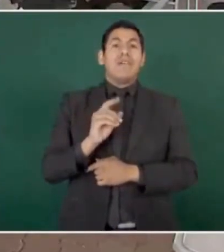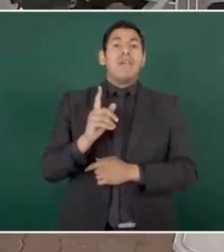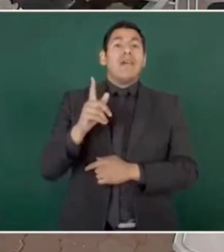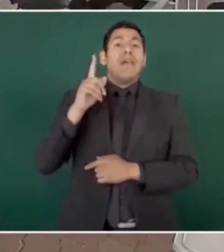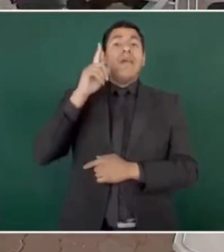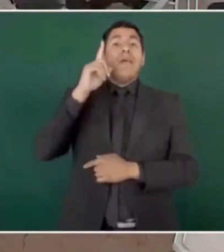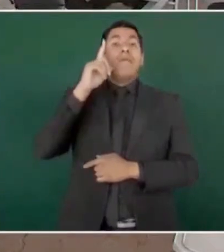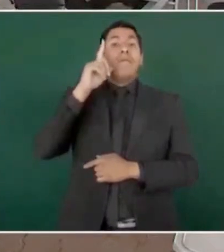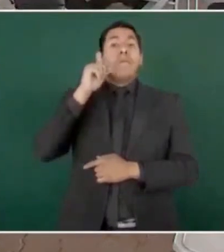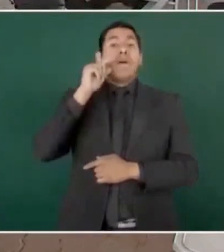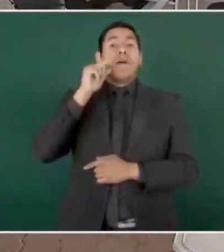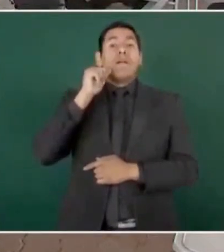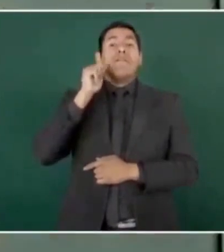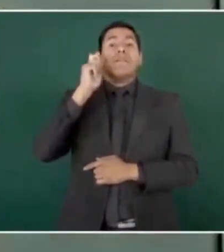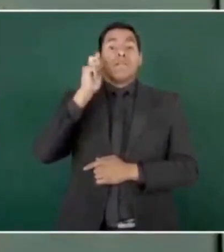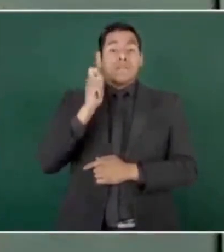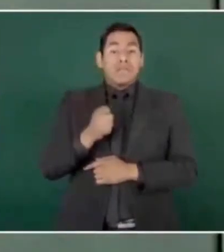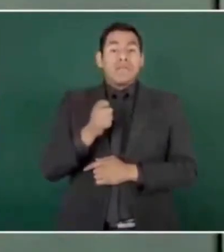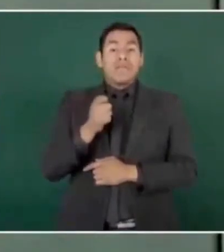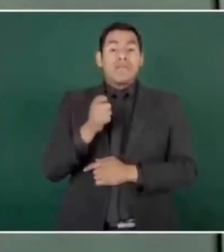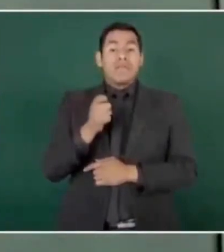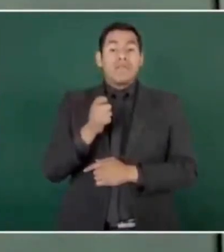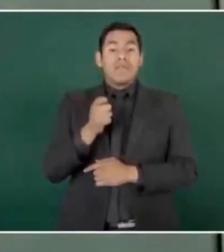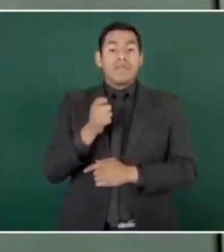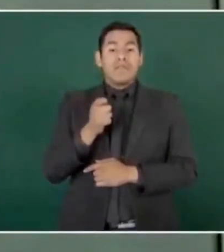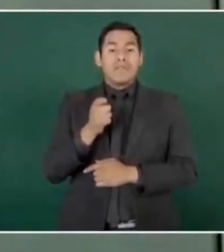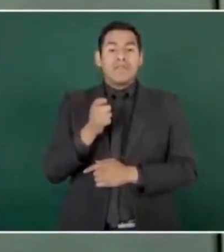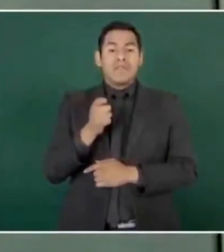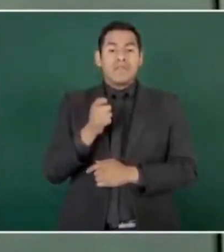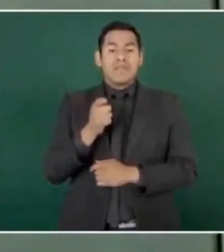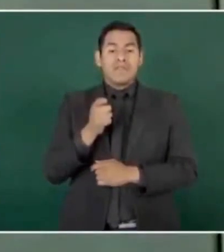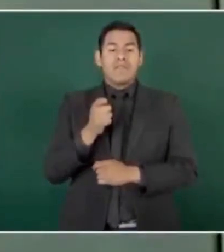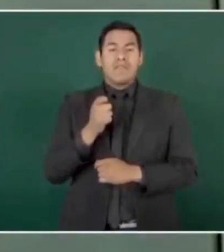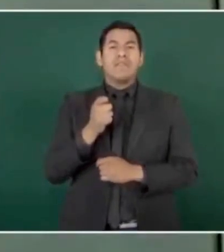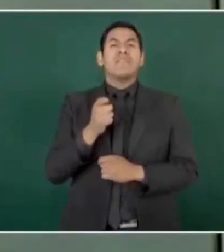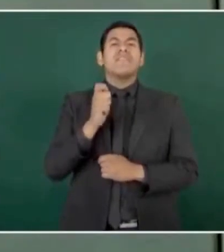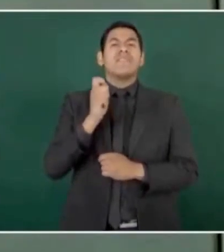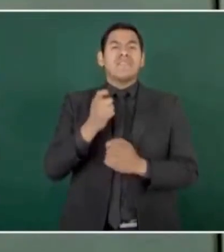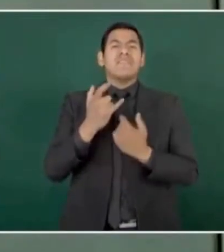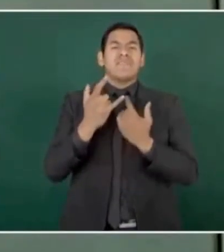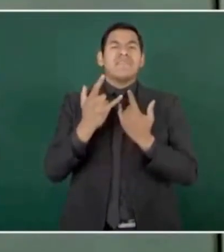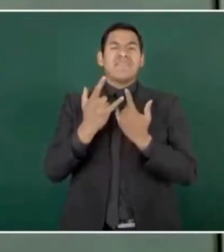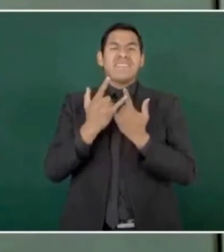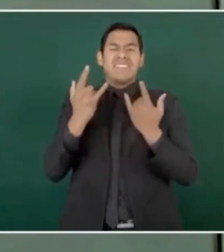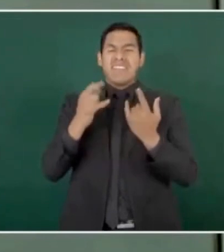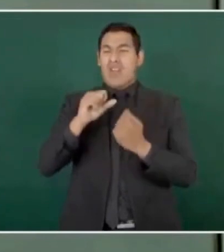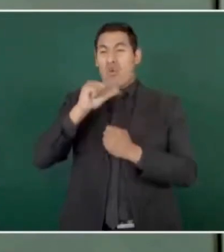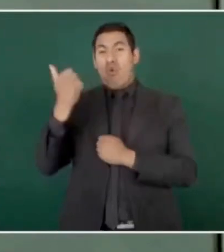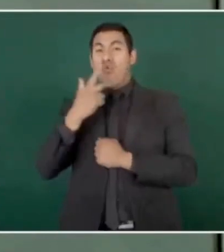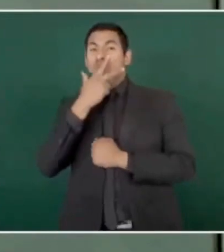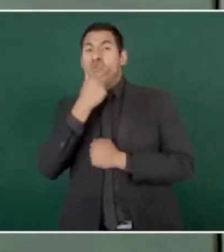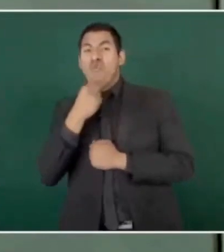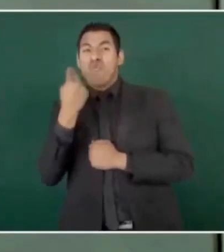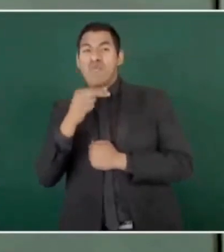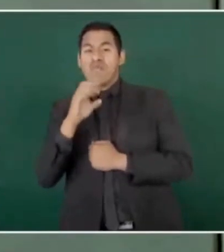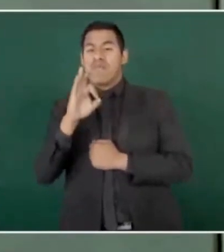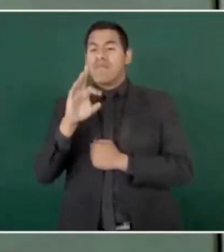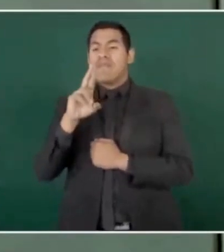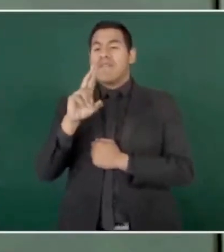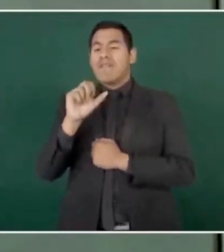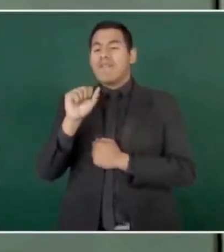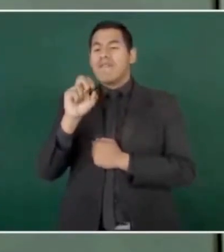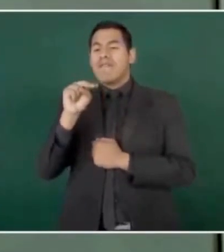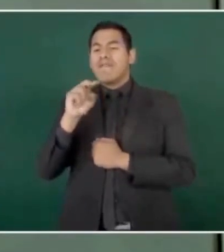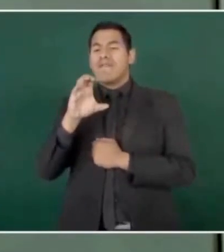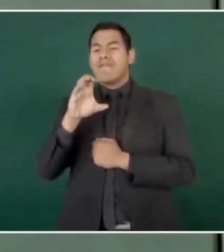vamos a tratar lo que fue la actitud de Francisco Villa después del asesinato